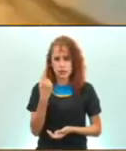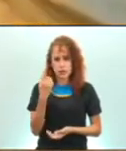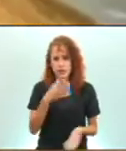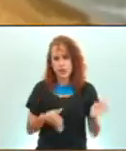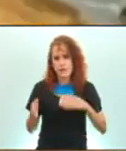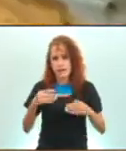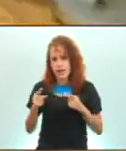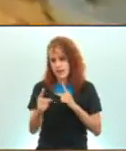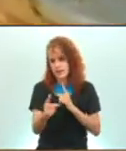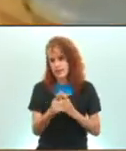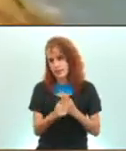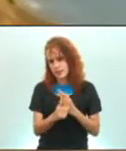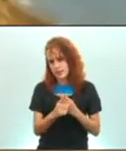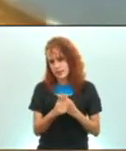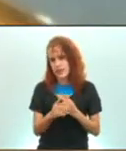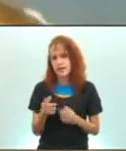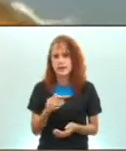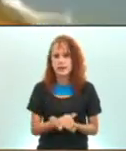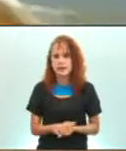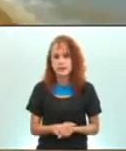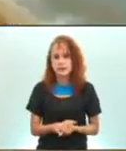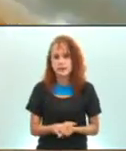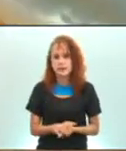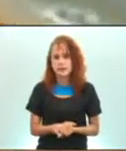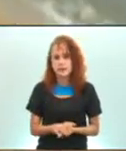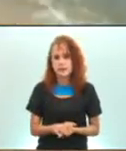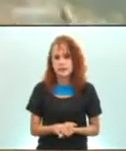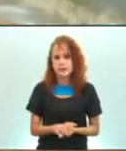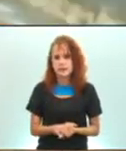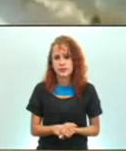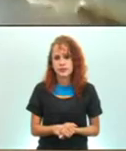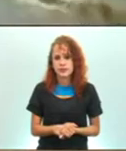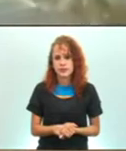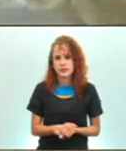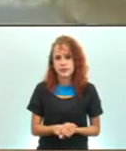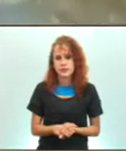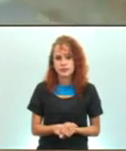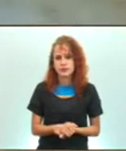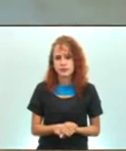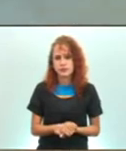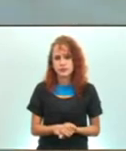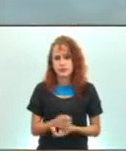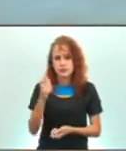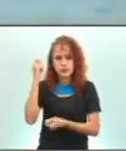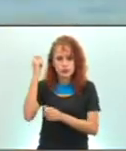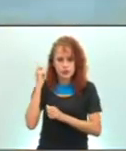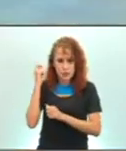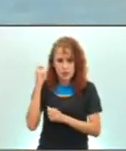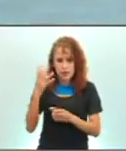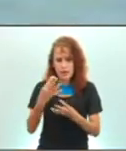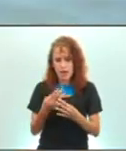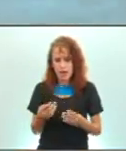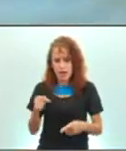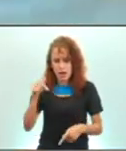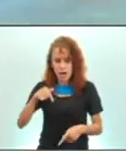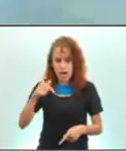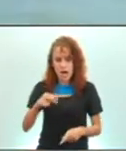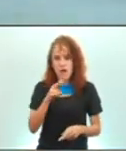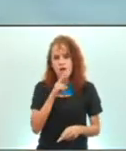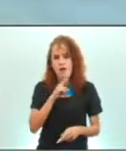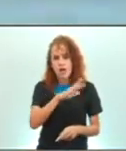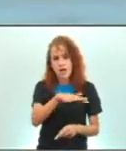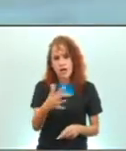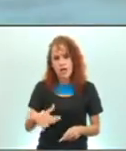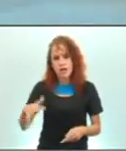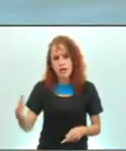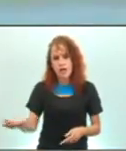En una playa cercana a Surgidero de Batamanó, sombrillas ubicadas en la arena, hoy se encuentran también en el mar.